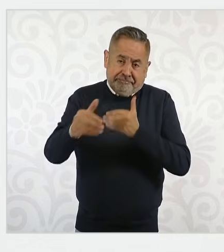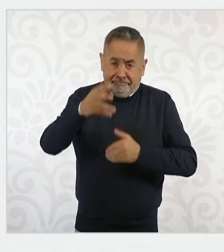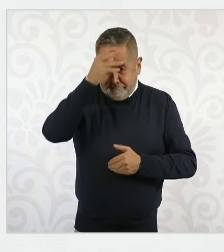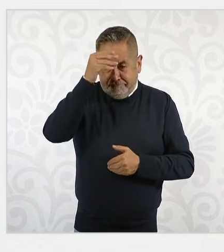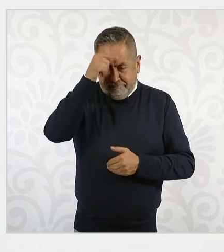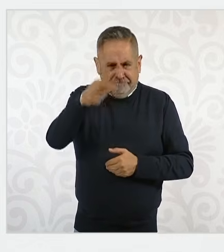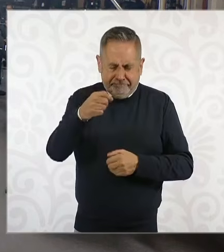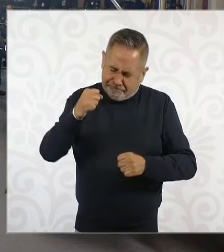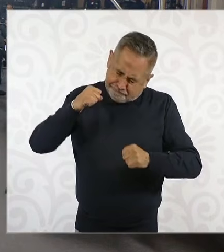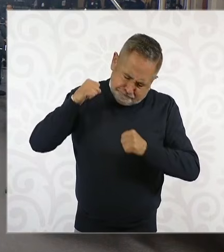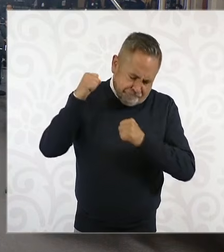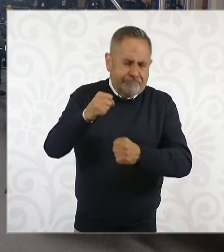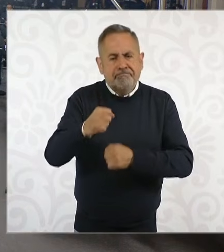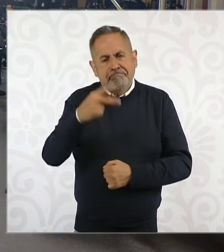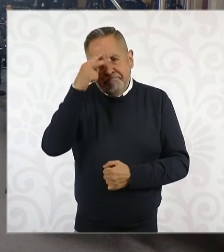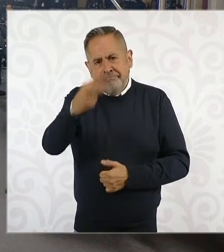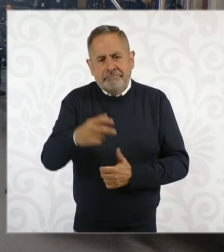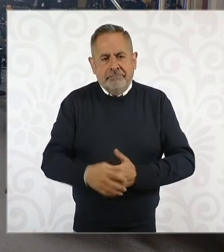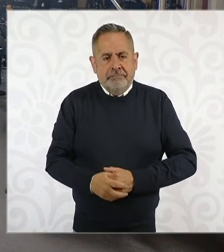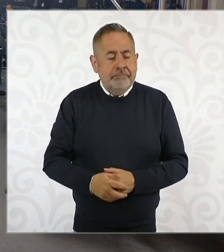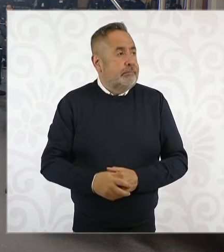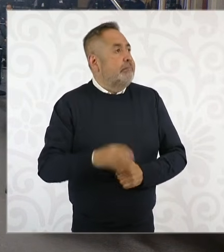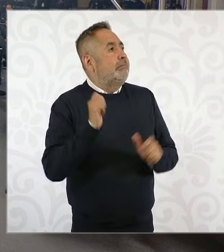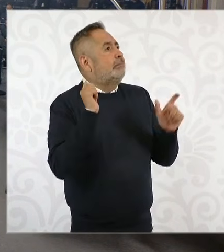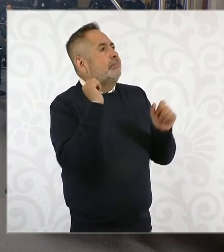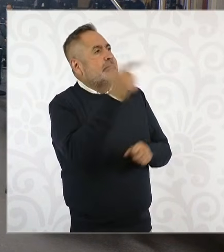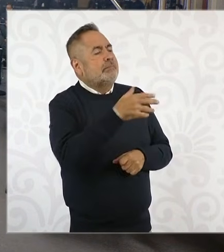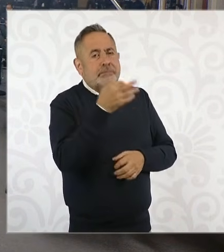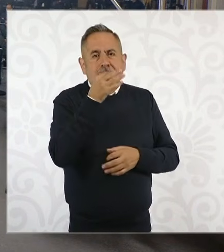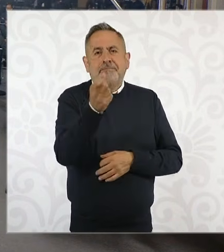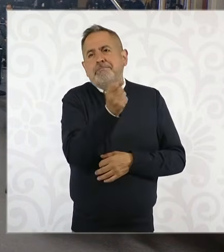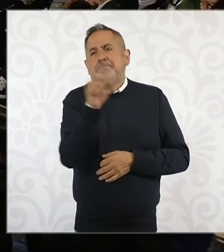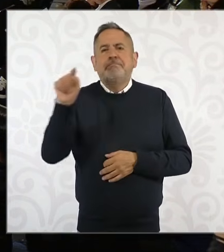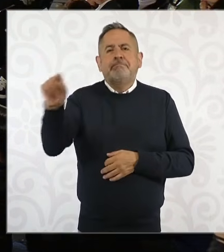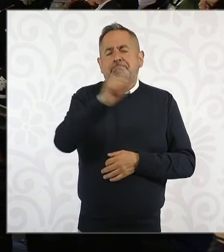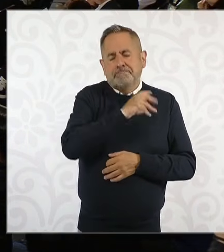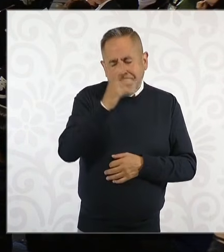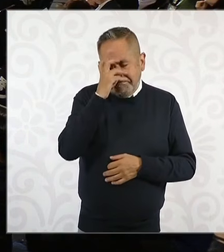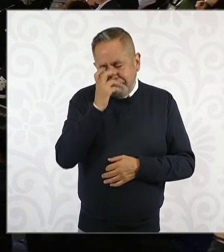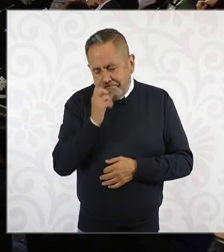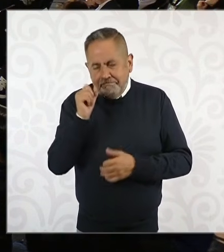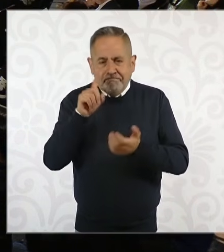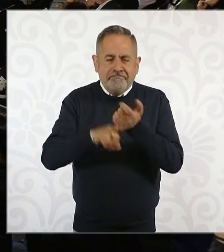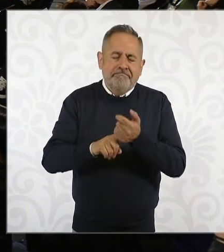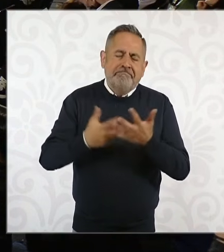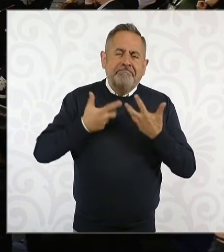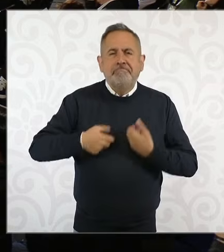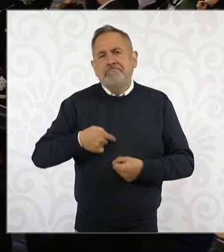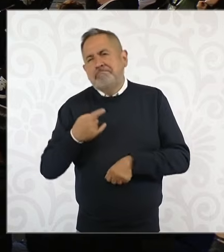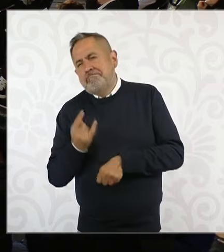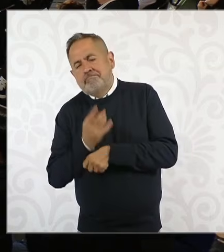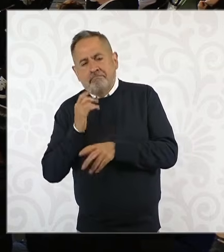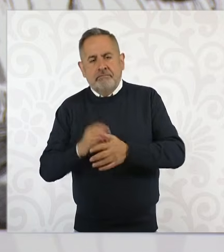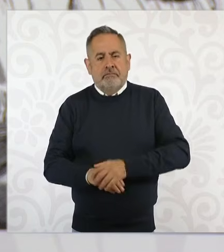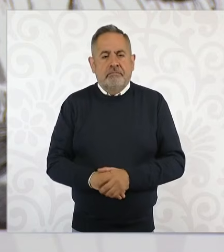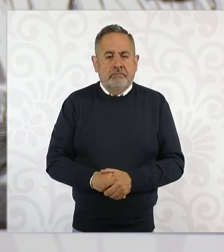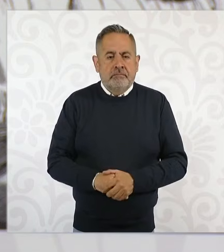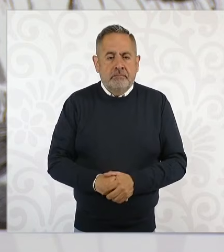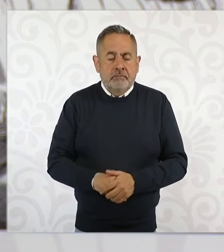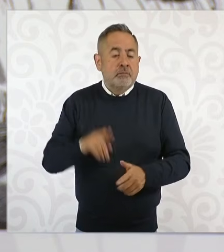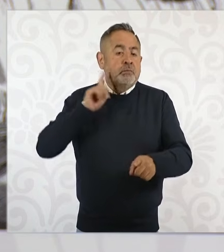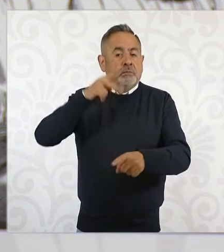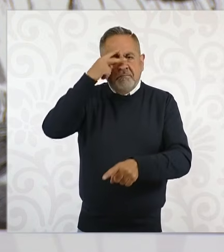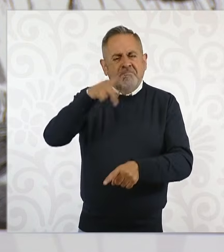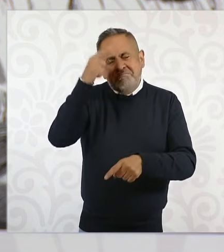México. ¿Algún mensaje para quienes hoy están un poco tristes o decepcionados? Decepcionados, no,